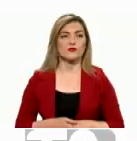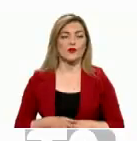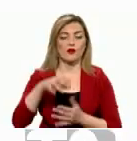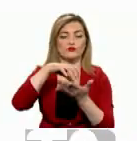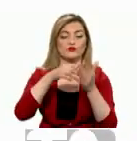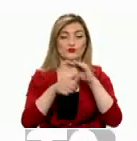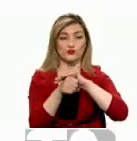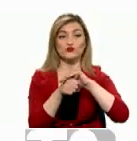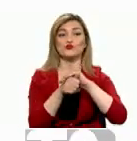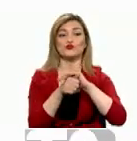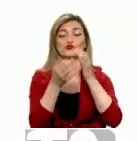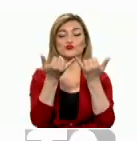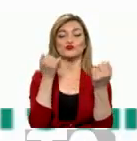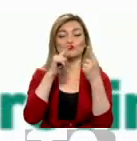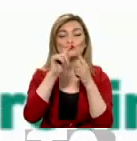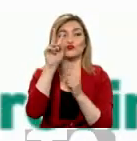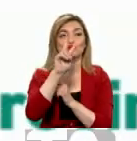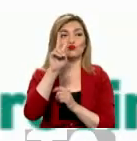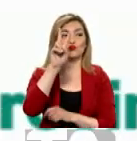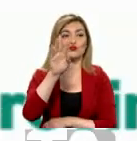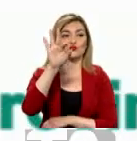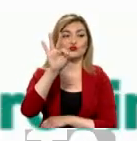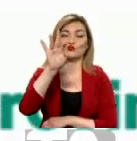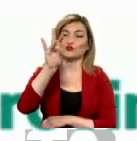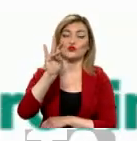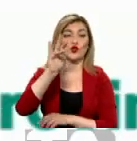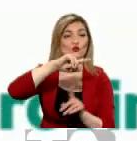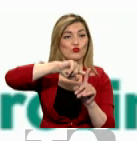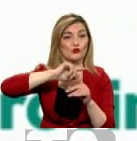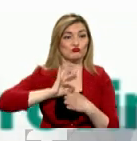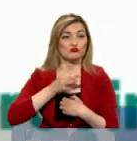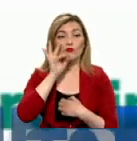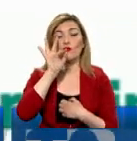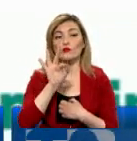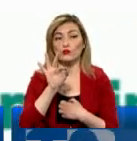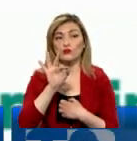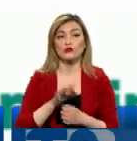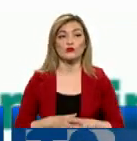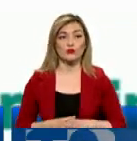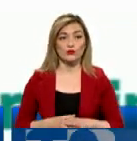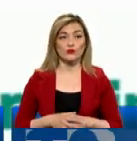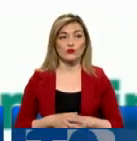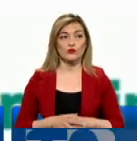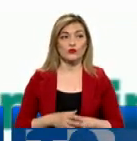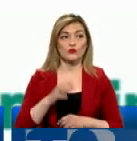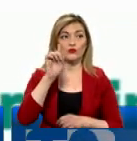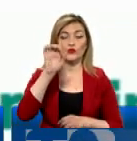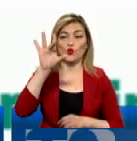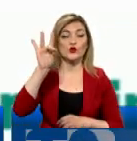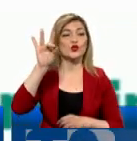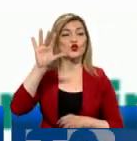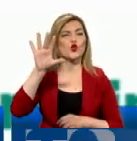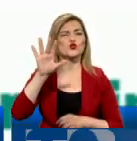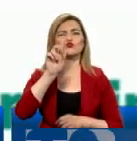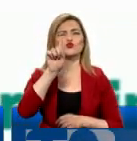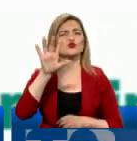La provincia de Galápagos registra hasta este viernes 297 casos positivos de COVID-19. De ellos, 158 se